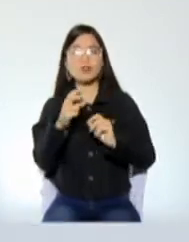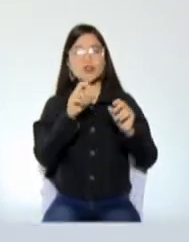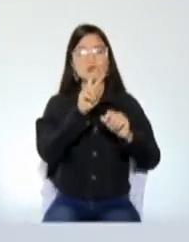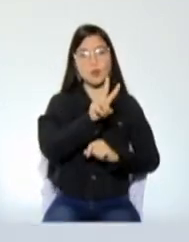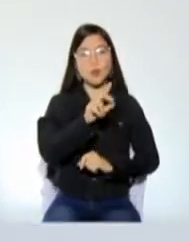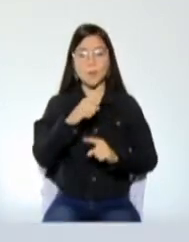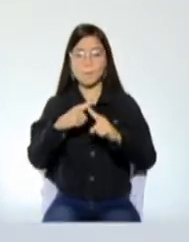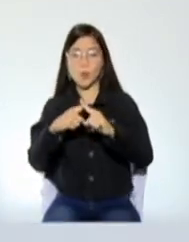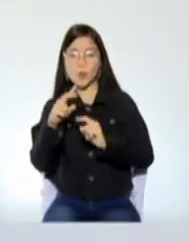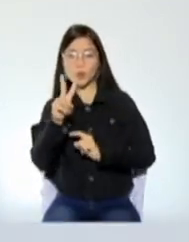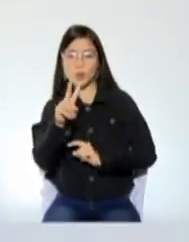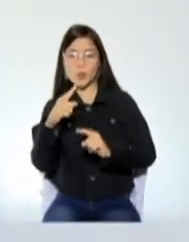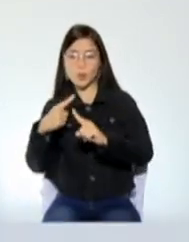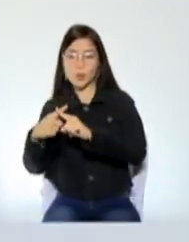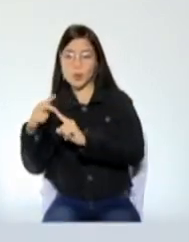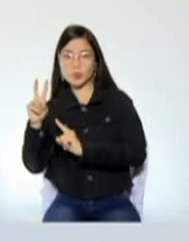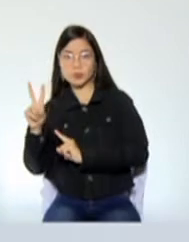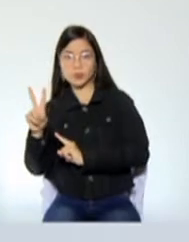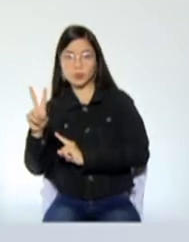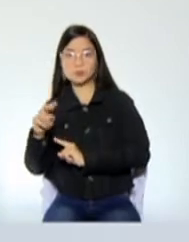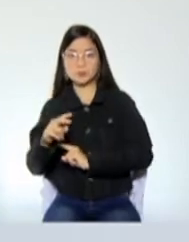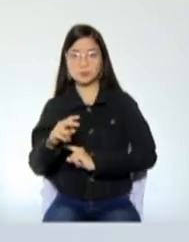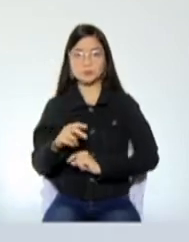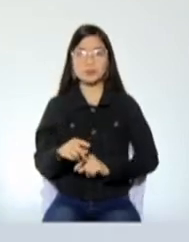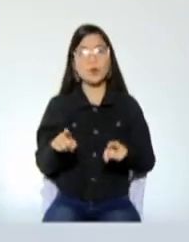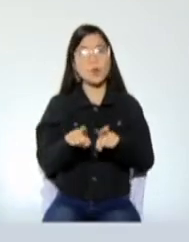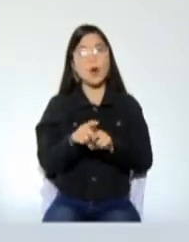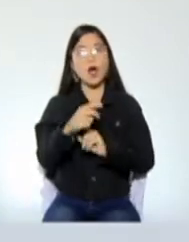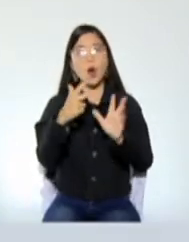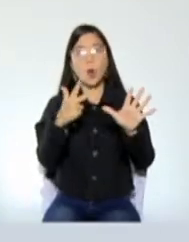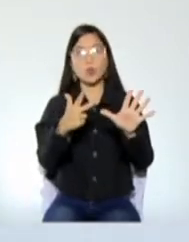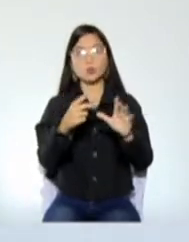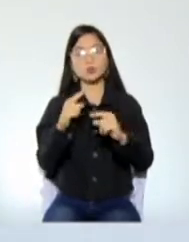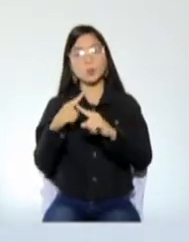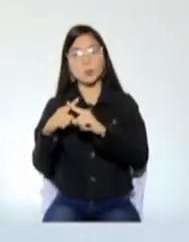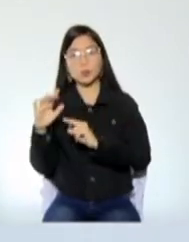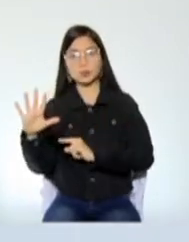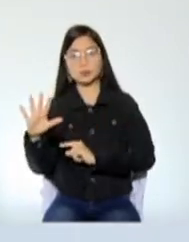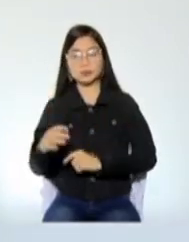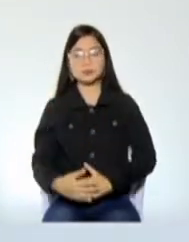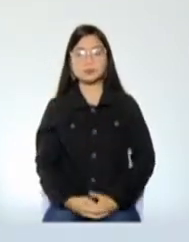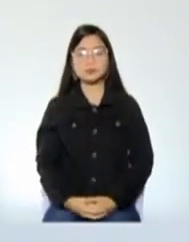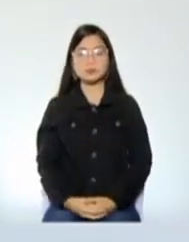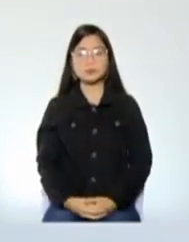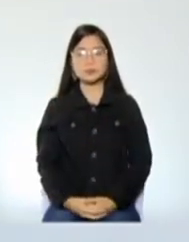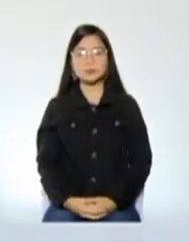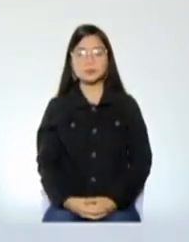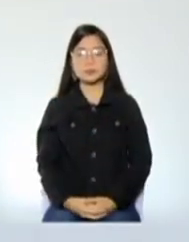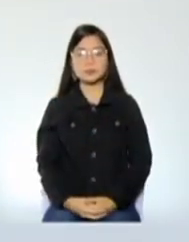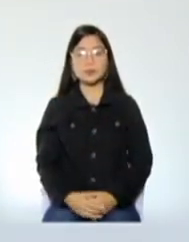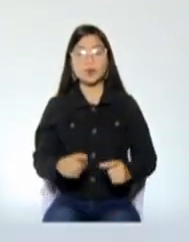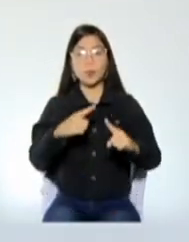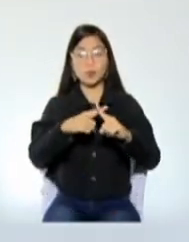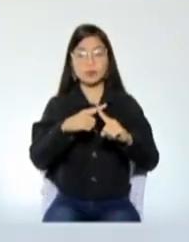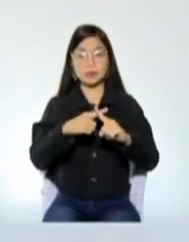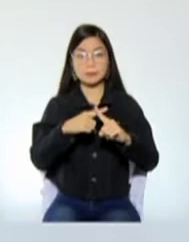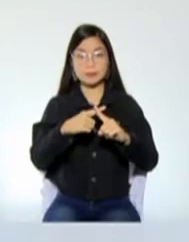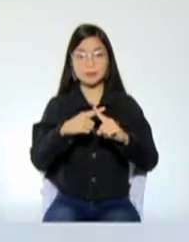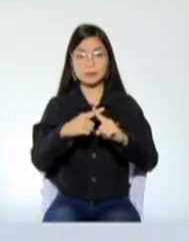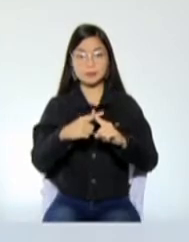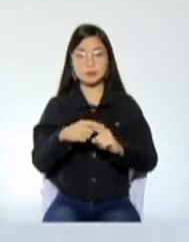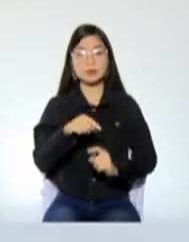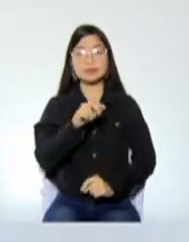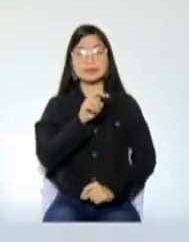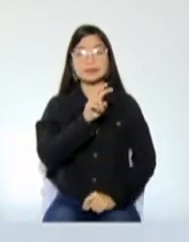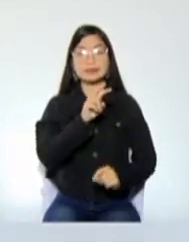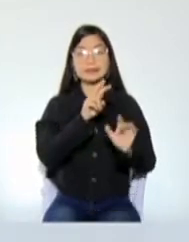igual a 8 por 5. Cuando multiplicamos, que es